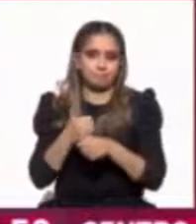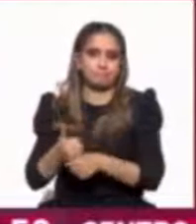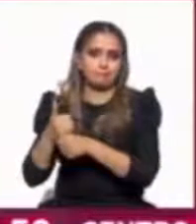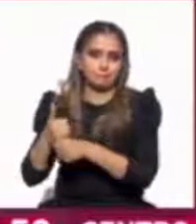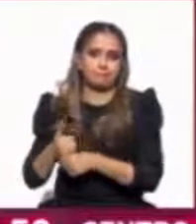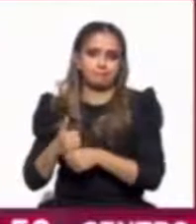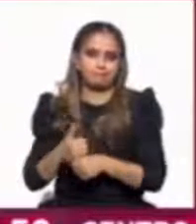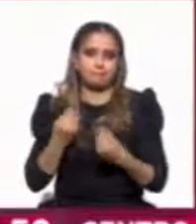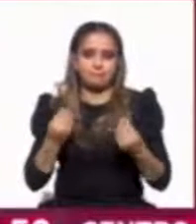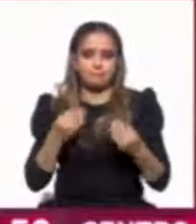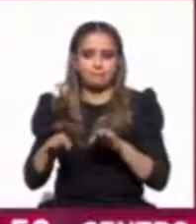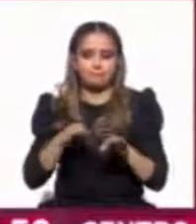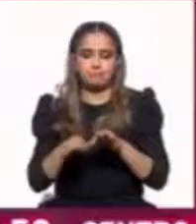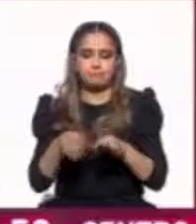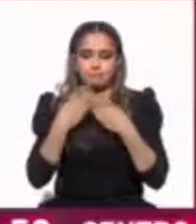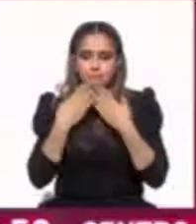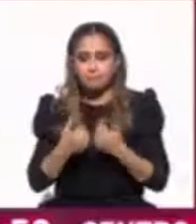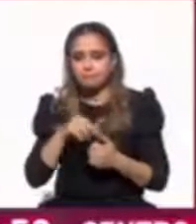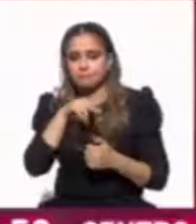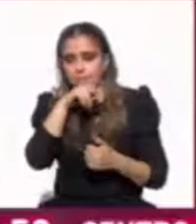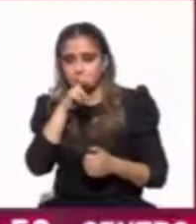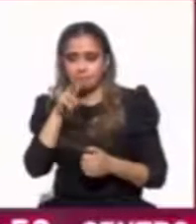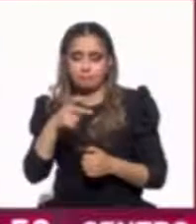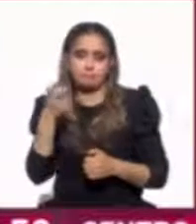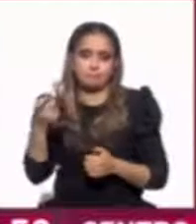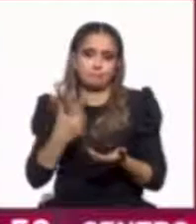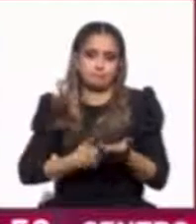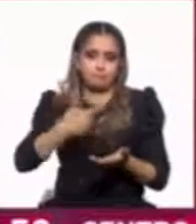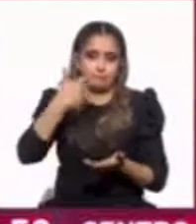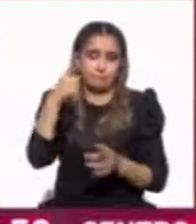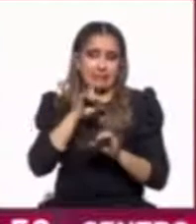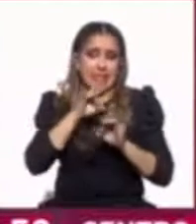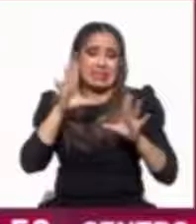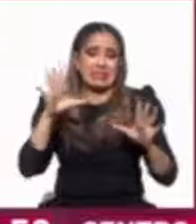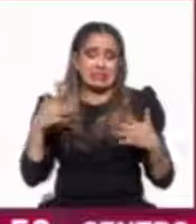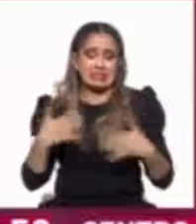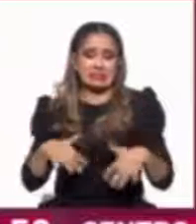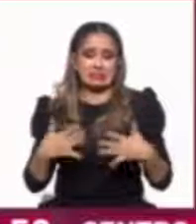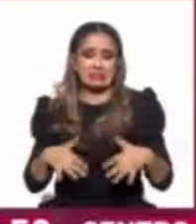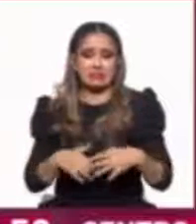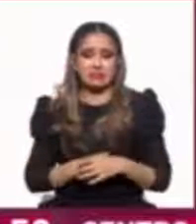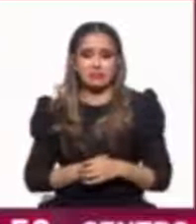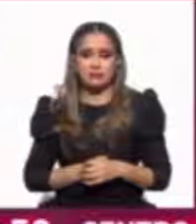Eso yo creo que se ve grave, se ve delicado, pero sí